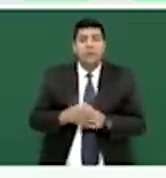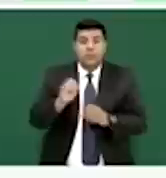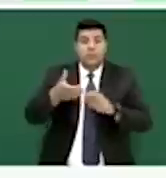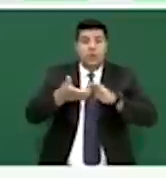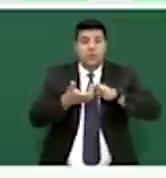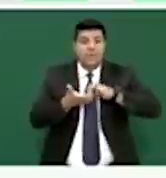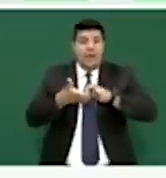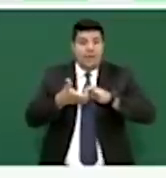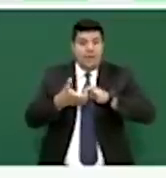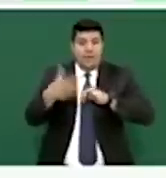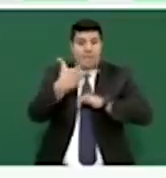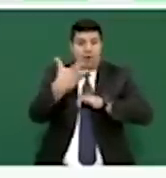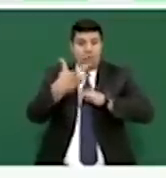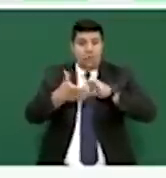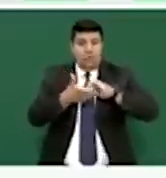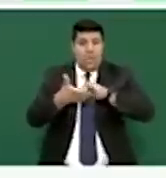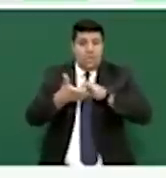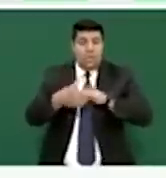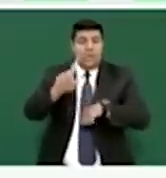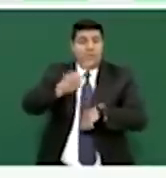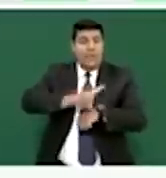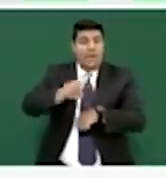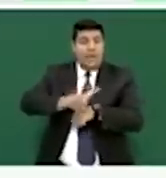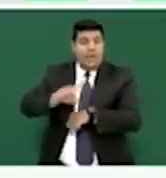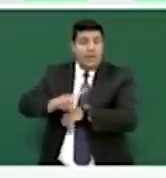pipas diarias.